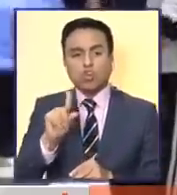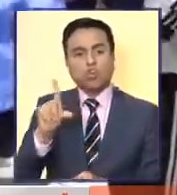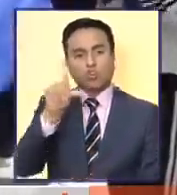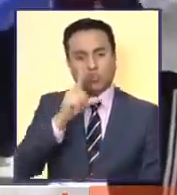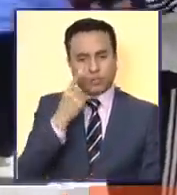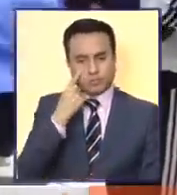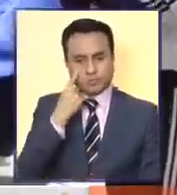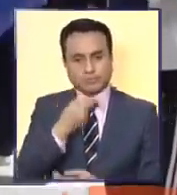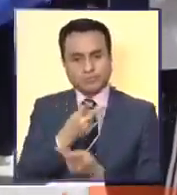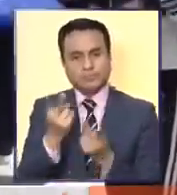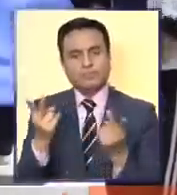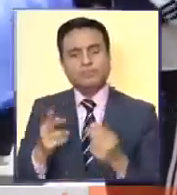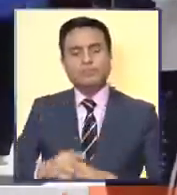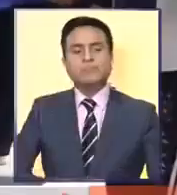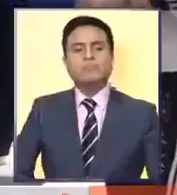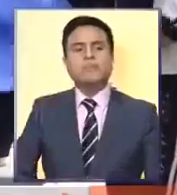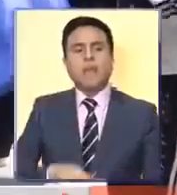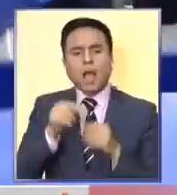lunes.